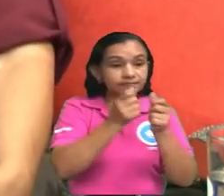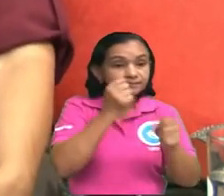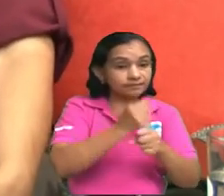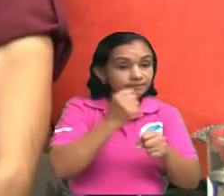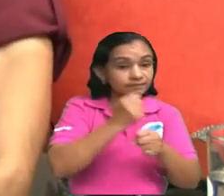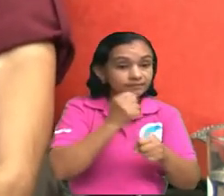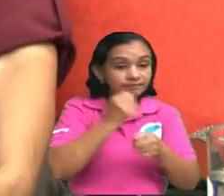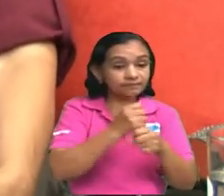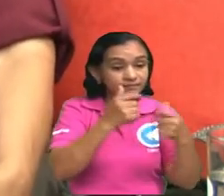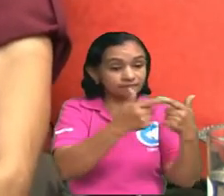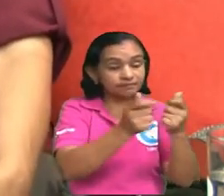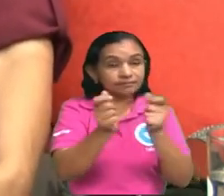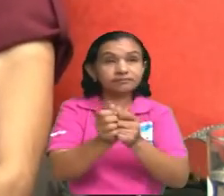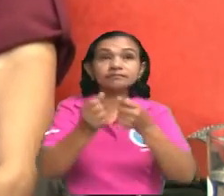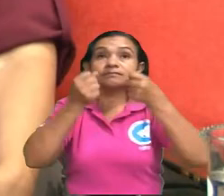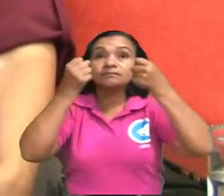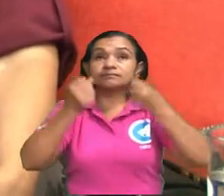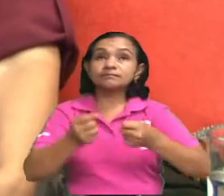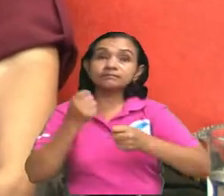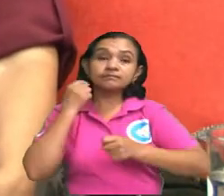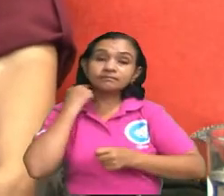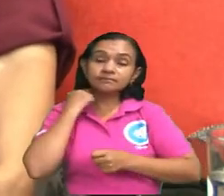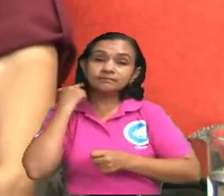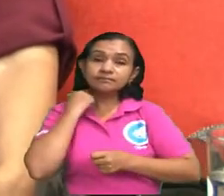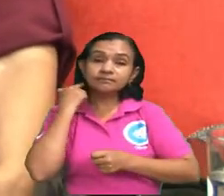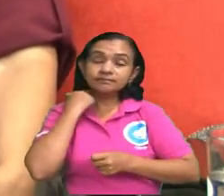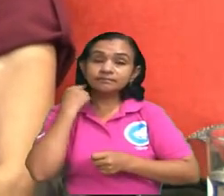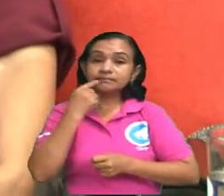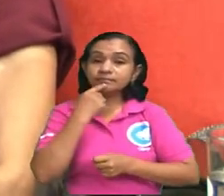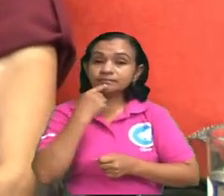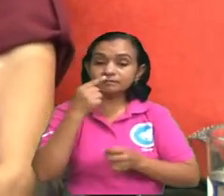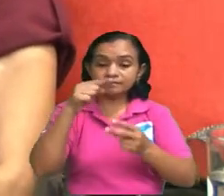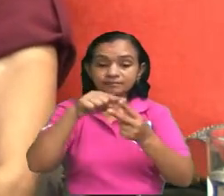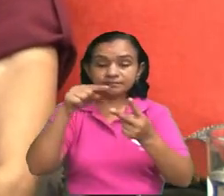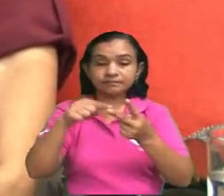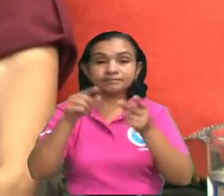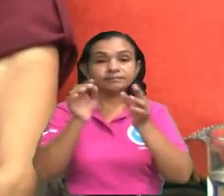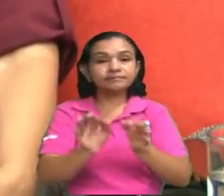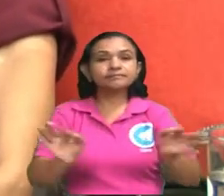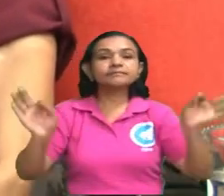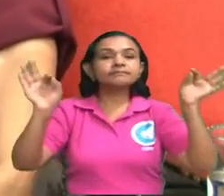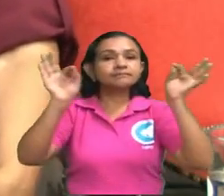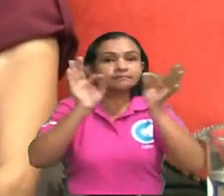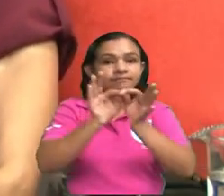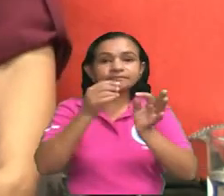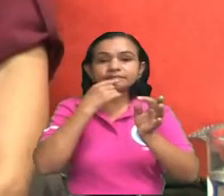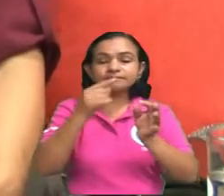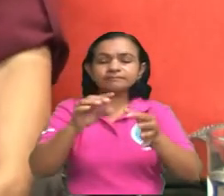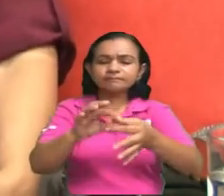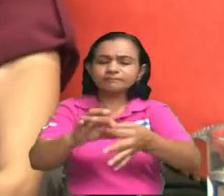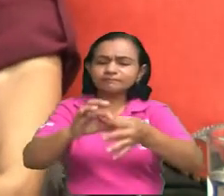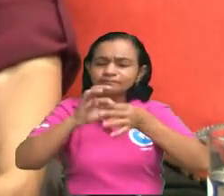una relación donde él siempre mencionaba dos cosas muy importantes: